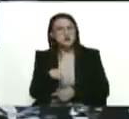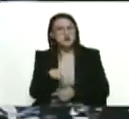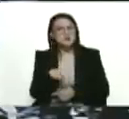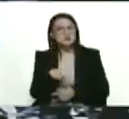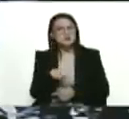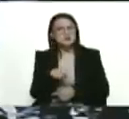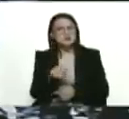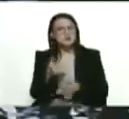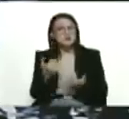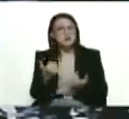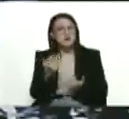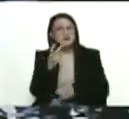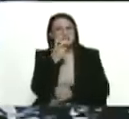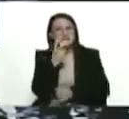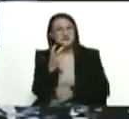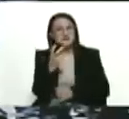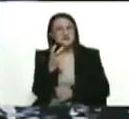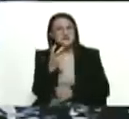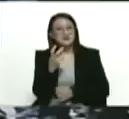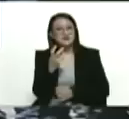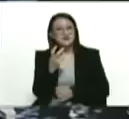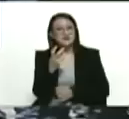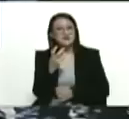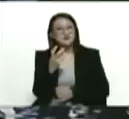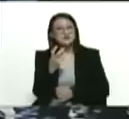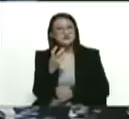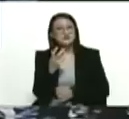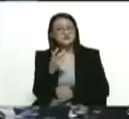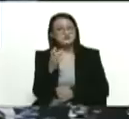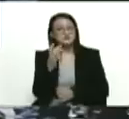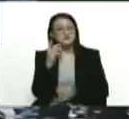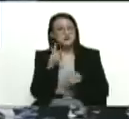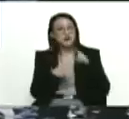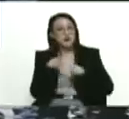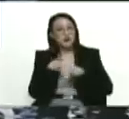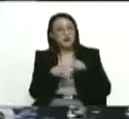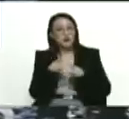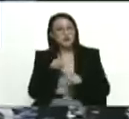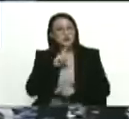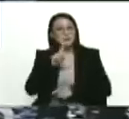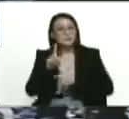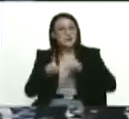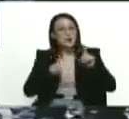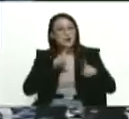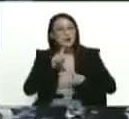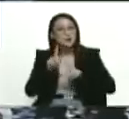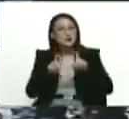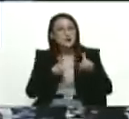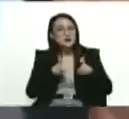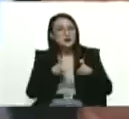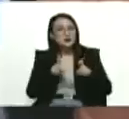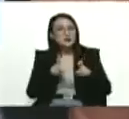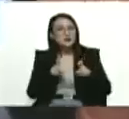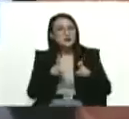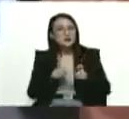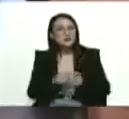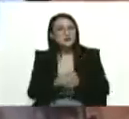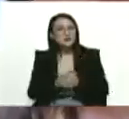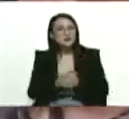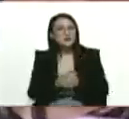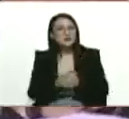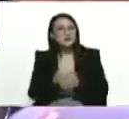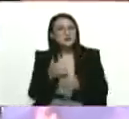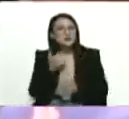invitarlo a visitar a aquellos que andan así medio descontentos. Preguntarles, en verdad, si alguien